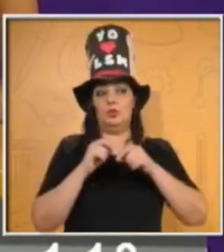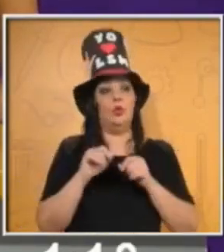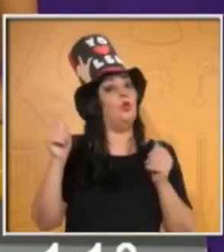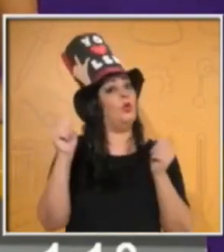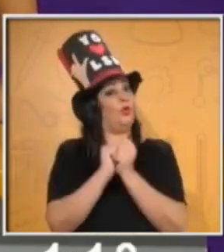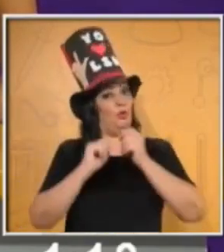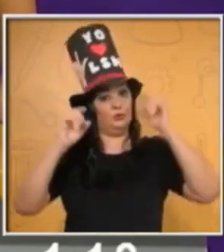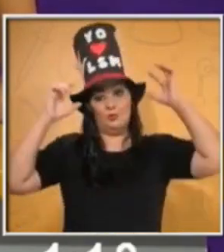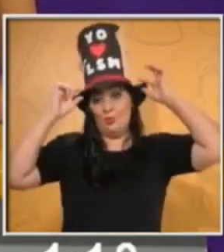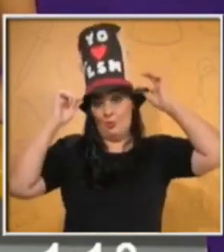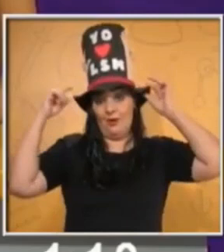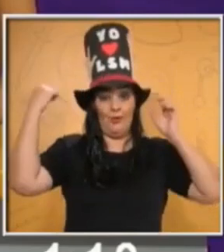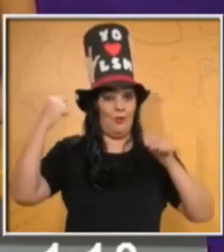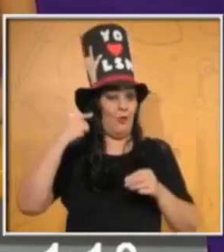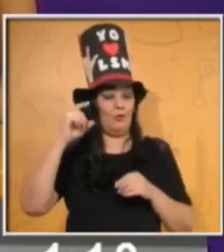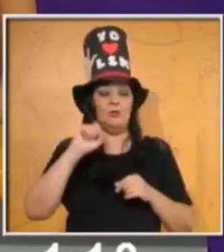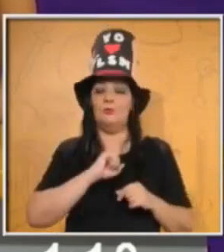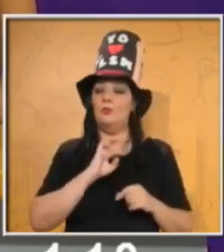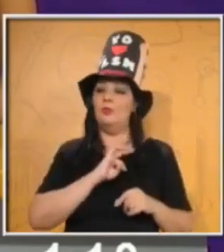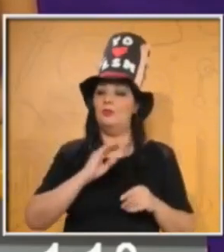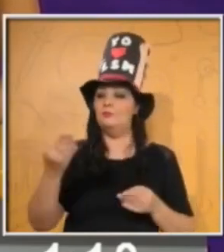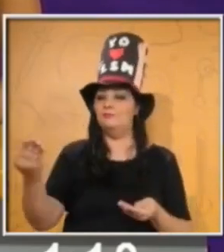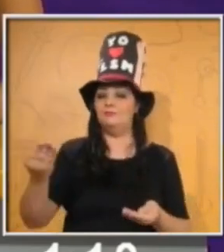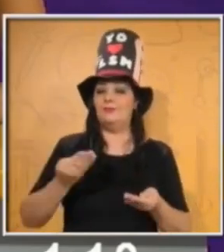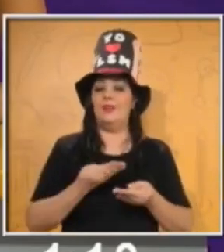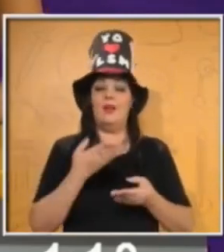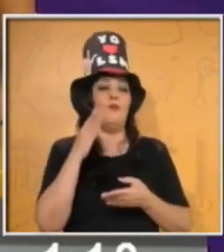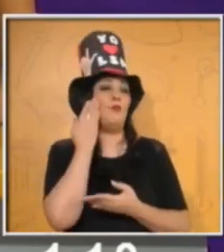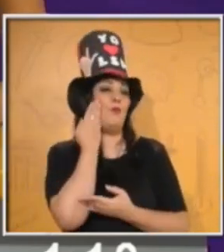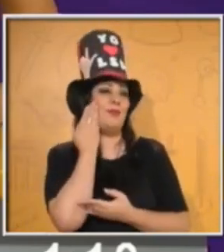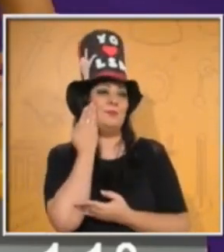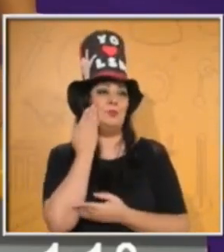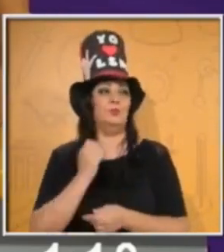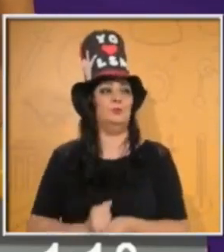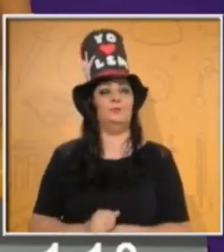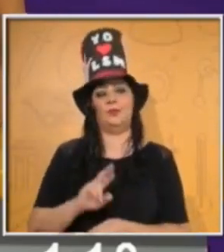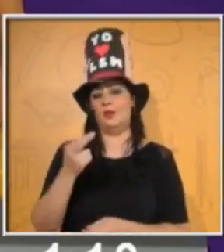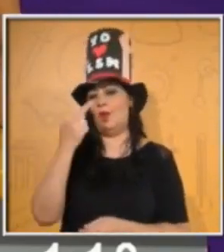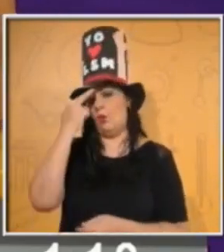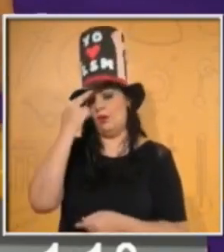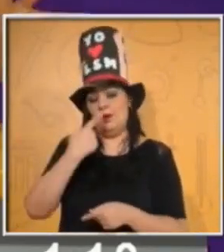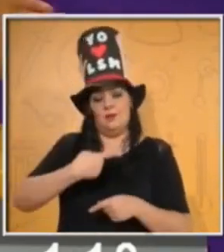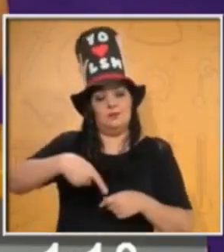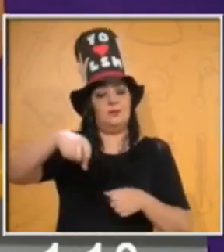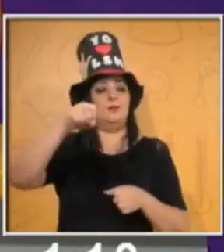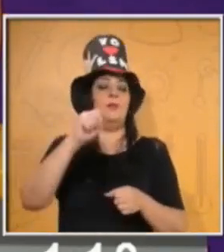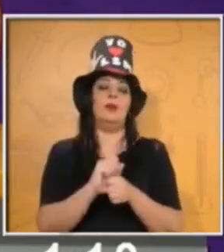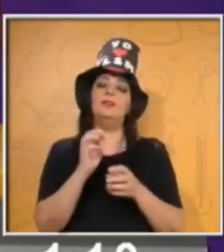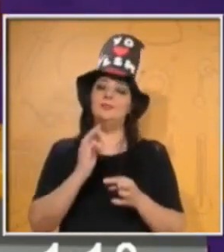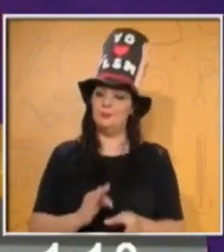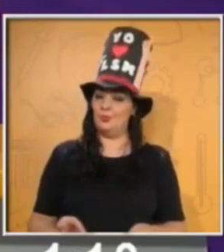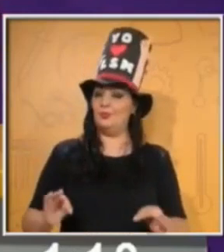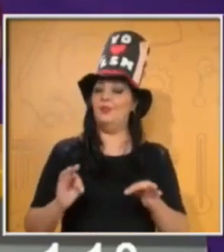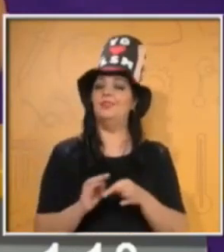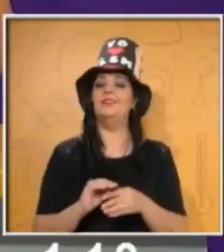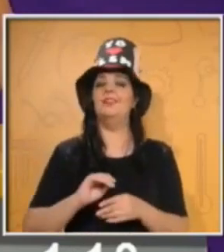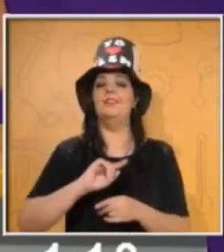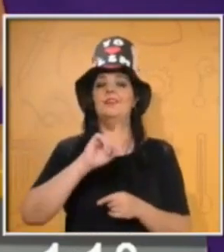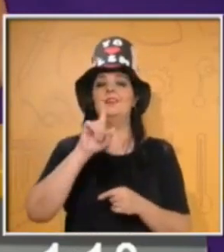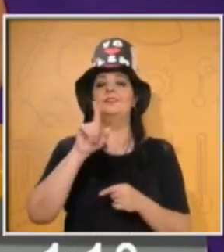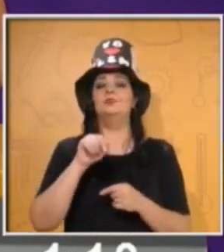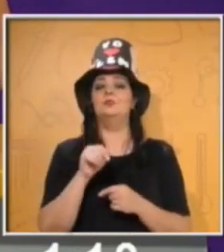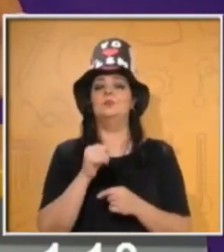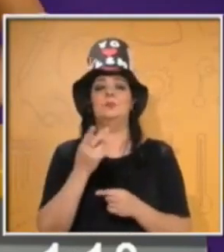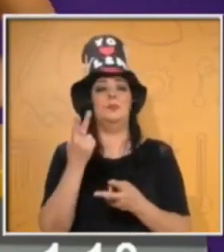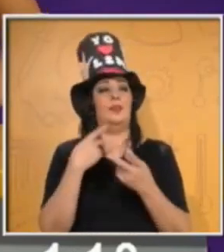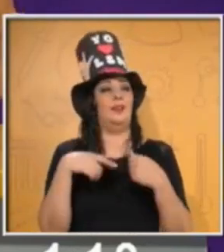loco, lo mandan y lo comparten por Facebook. Recuerden que esta semana es muy importante porque más adelante se va a aproximar el Día